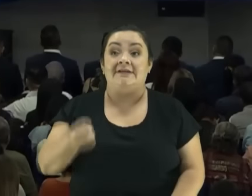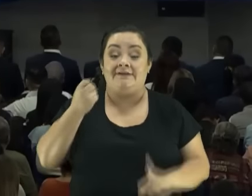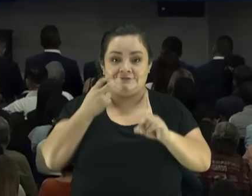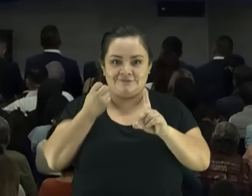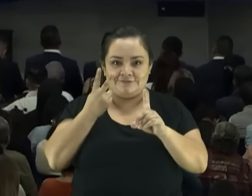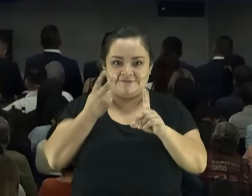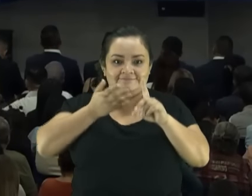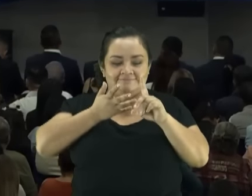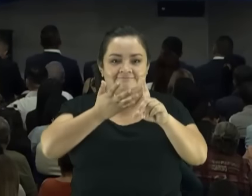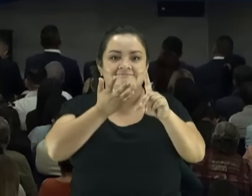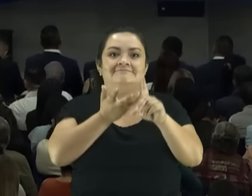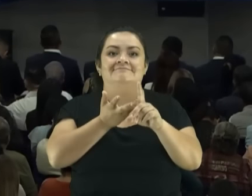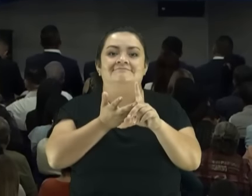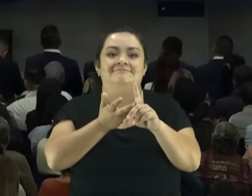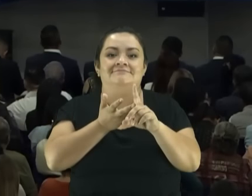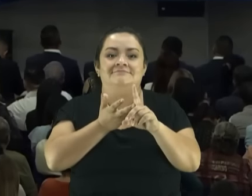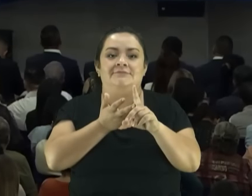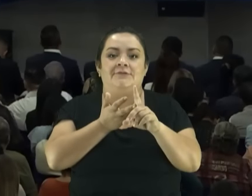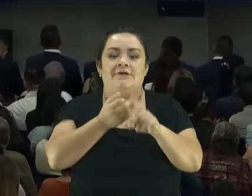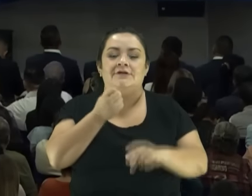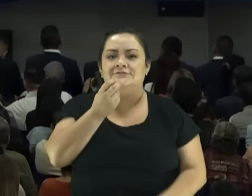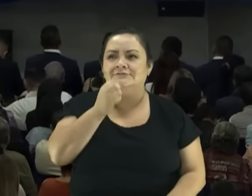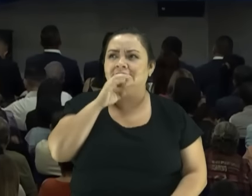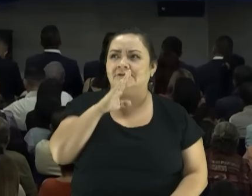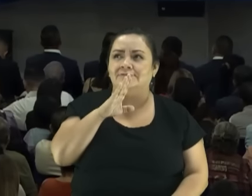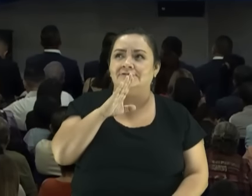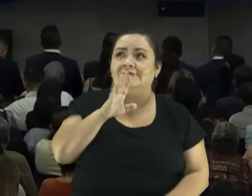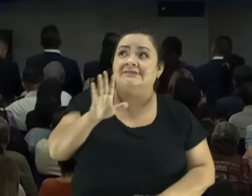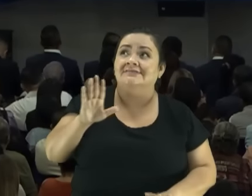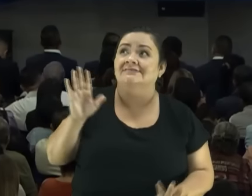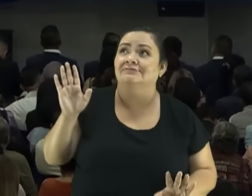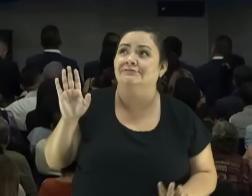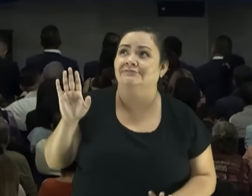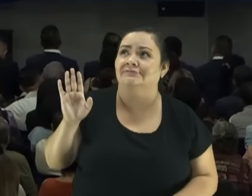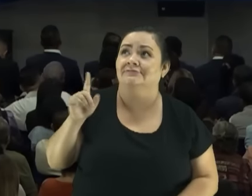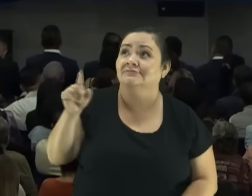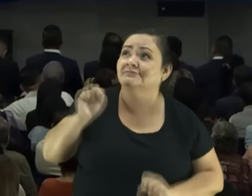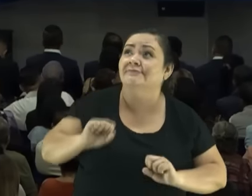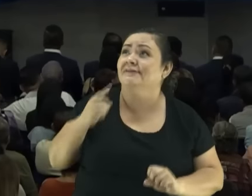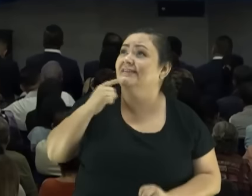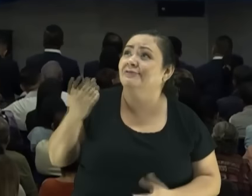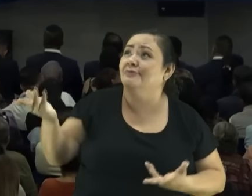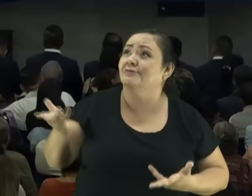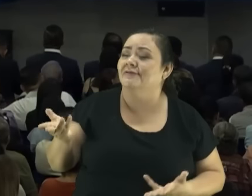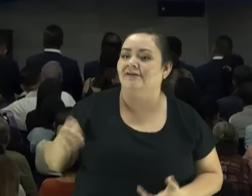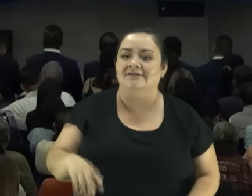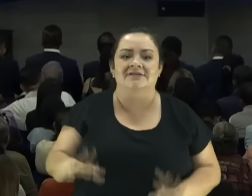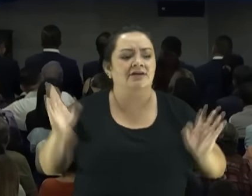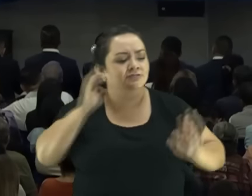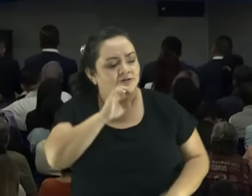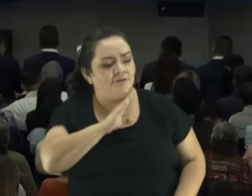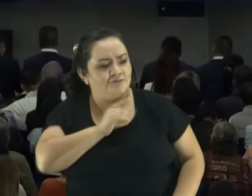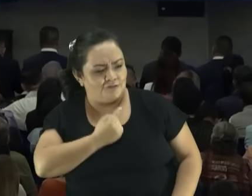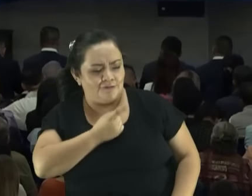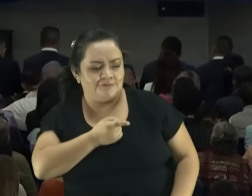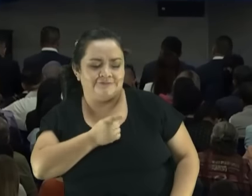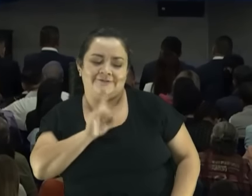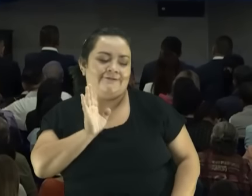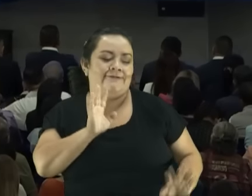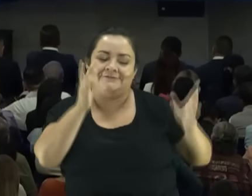discípulos y sus discípulos cuando le dijeron Mira señor pero si vas a morir Quién va a quedar No se preocupen no lo voy a dejar